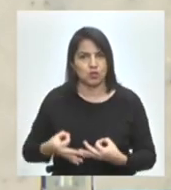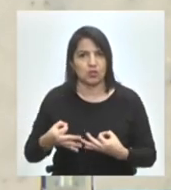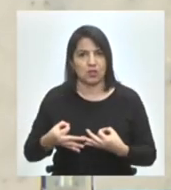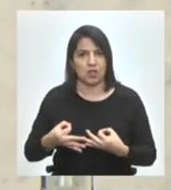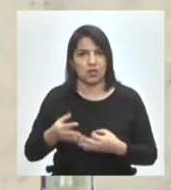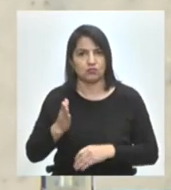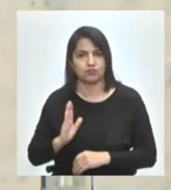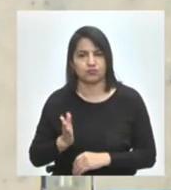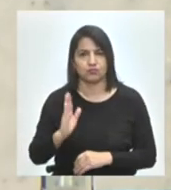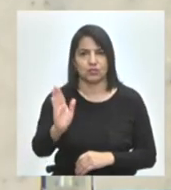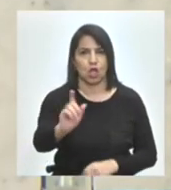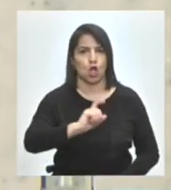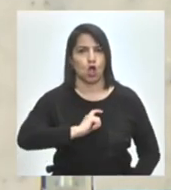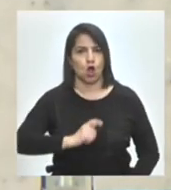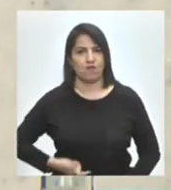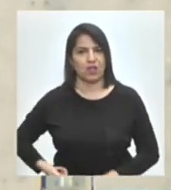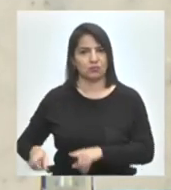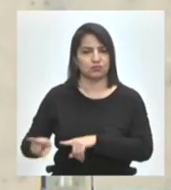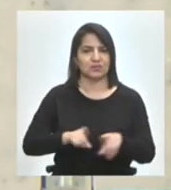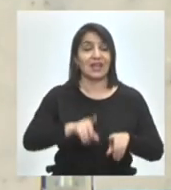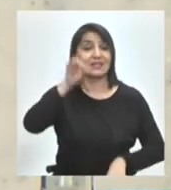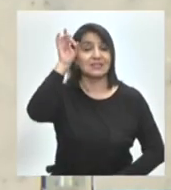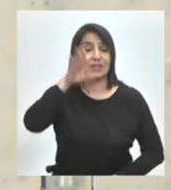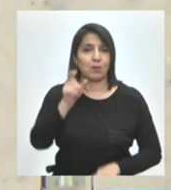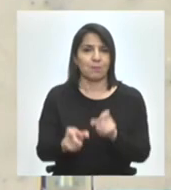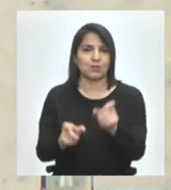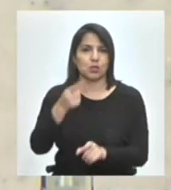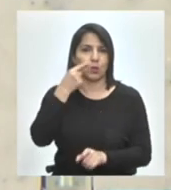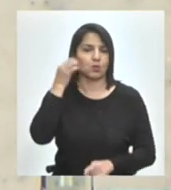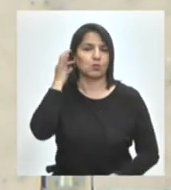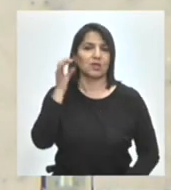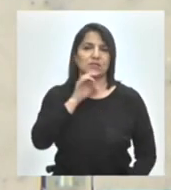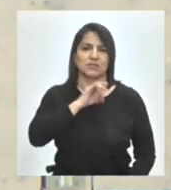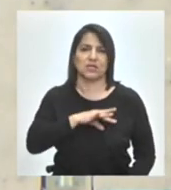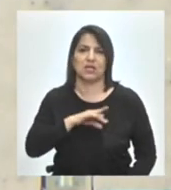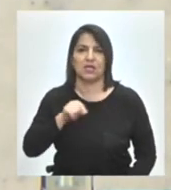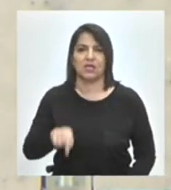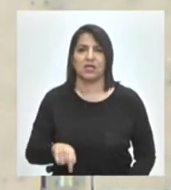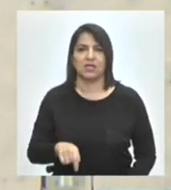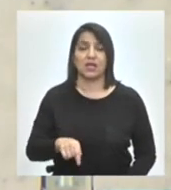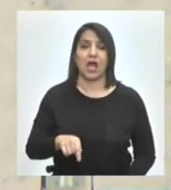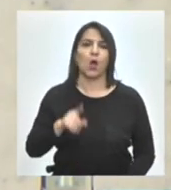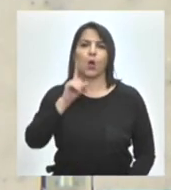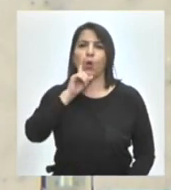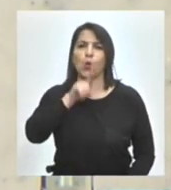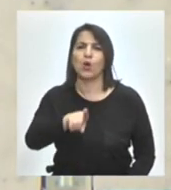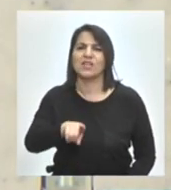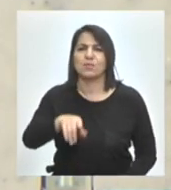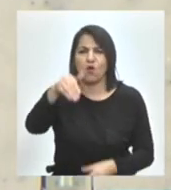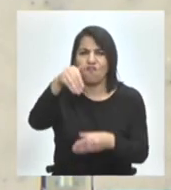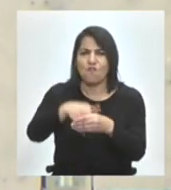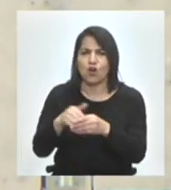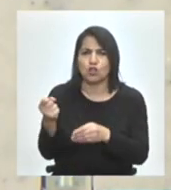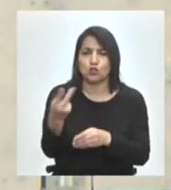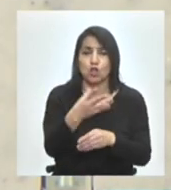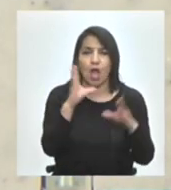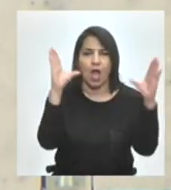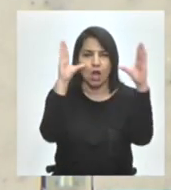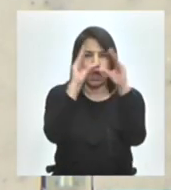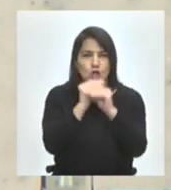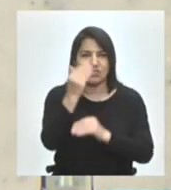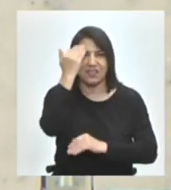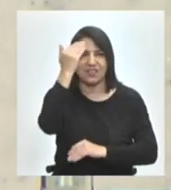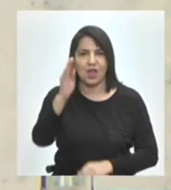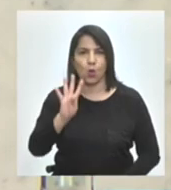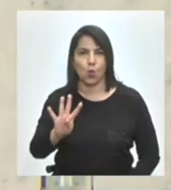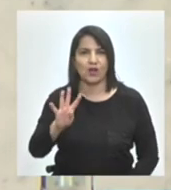gobernabilidad. Sepan las chilenas y chilenos que luego de contarse el último voto la noche del 4 de